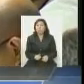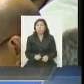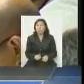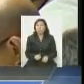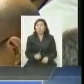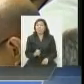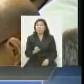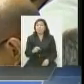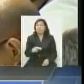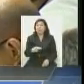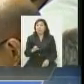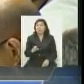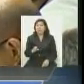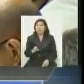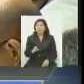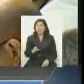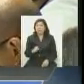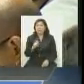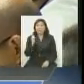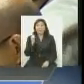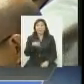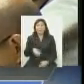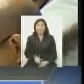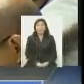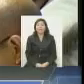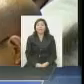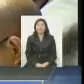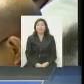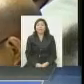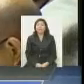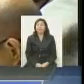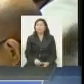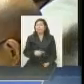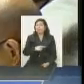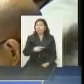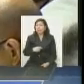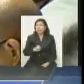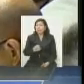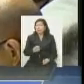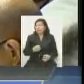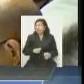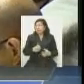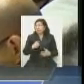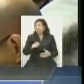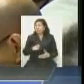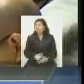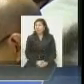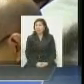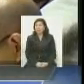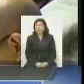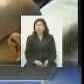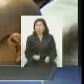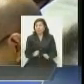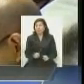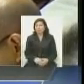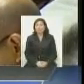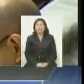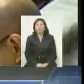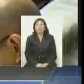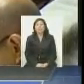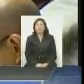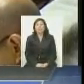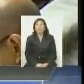Hilarión de la parada se dirige al ejecutor coactivo de la municipalidad, suspendan la